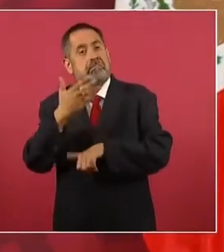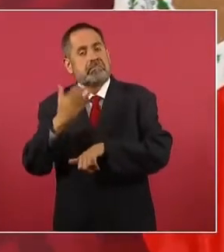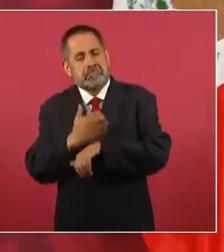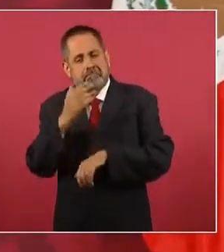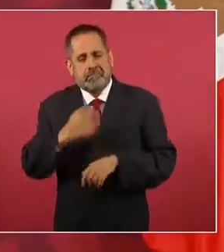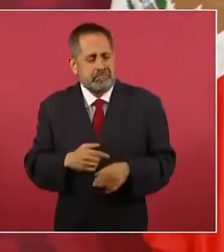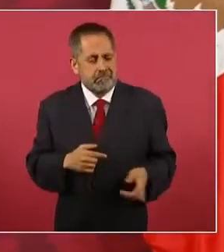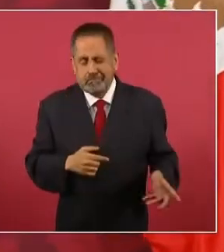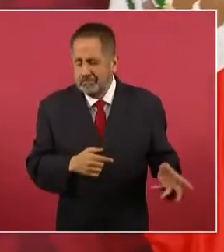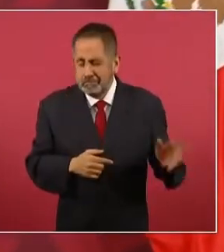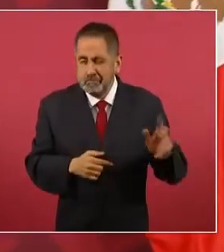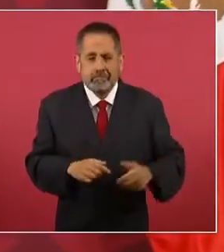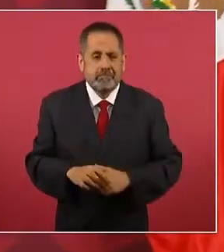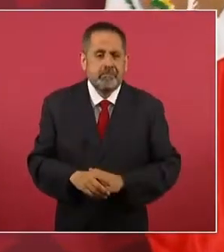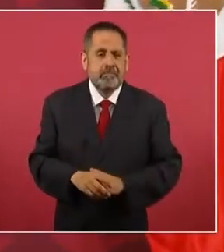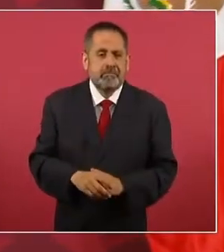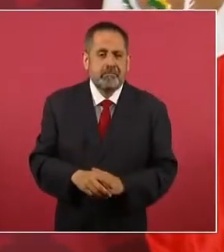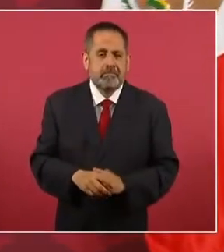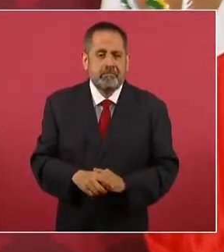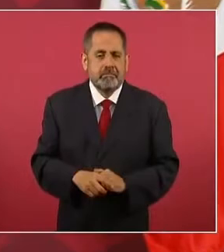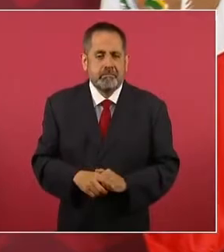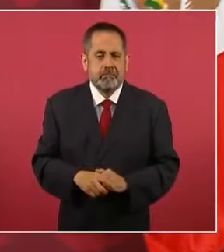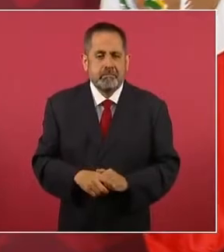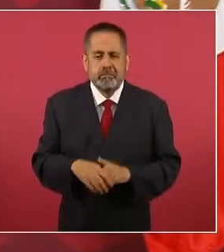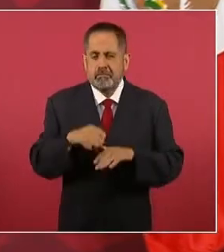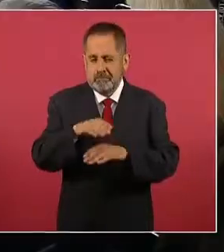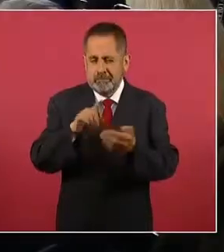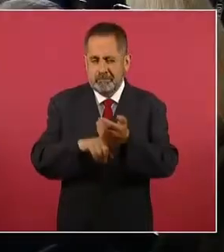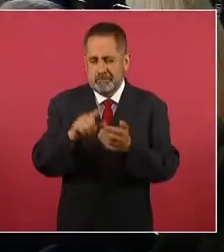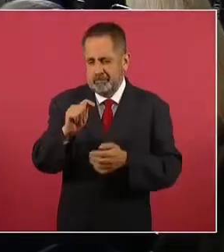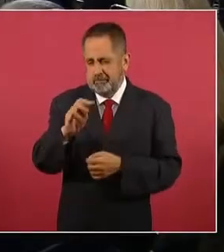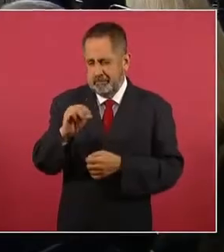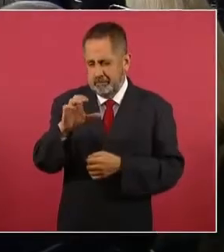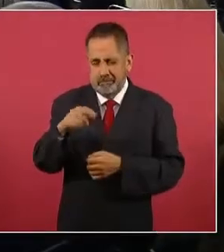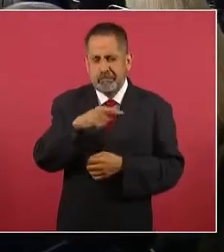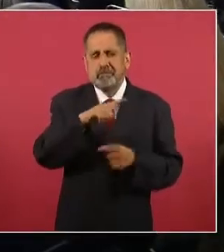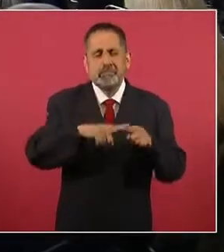los de Estados Unidos con lo del tratado?